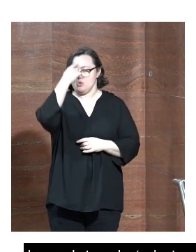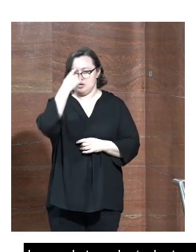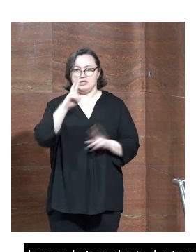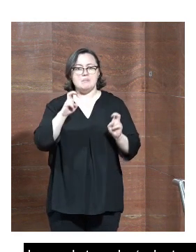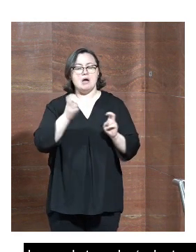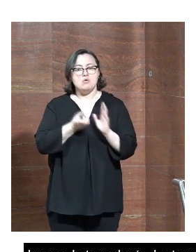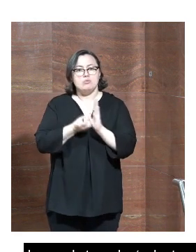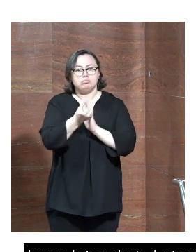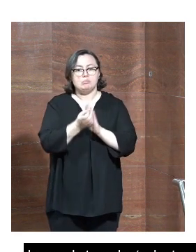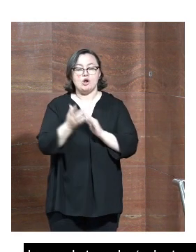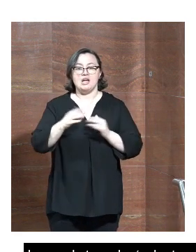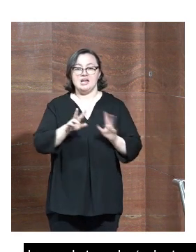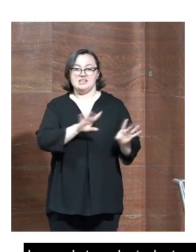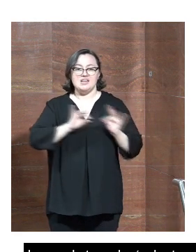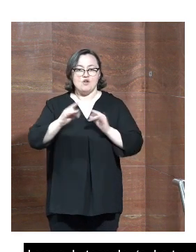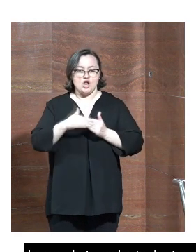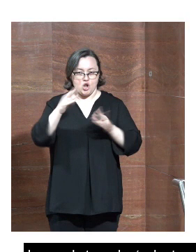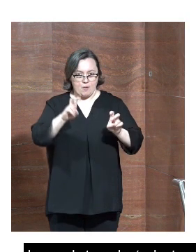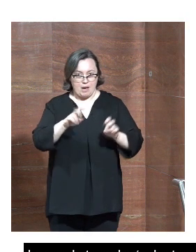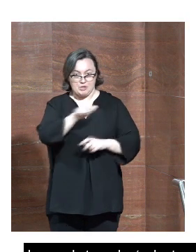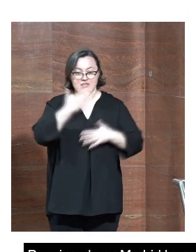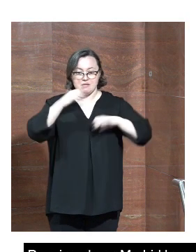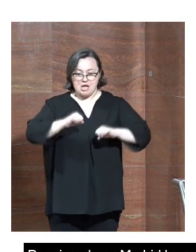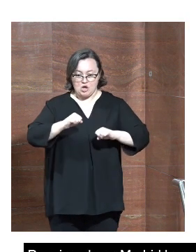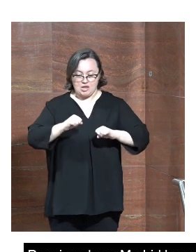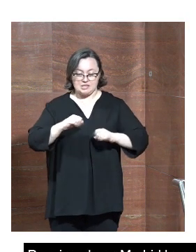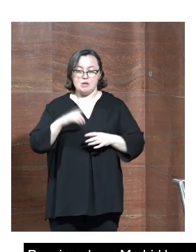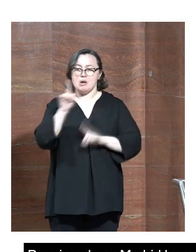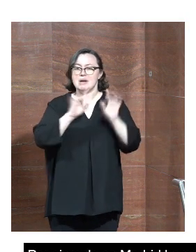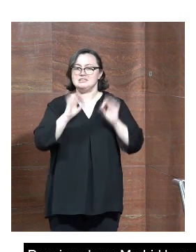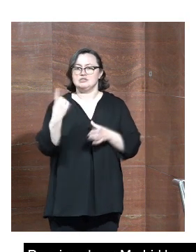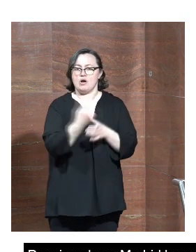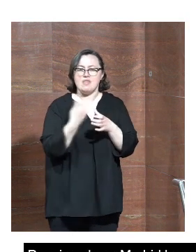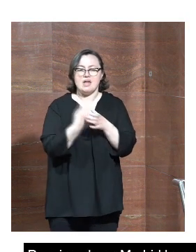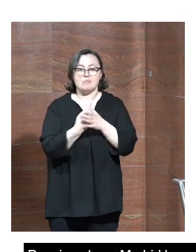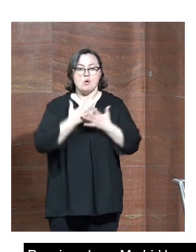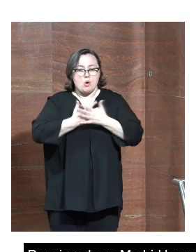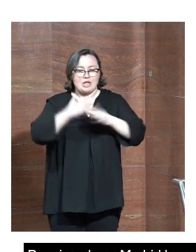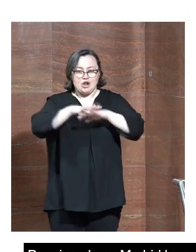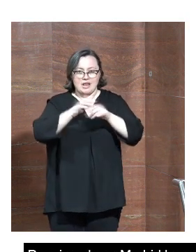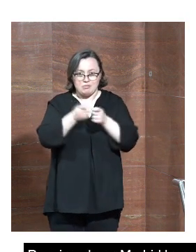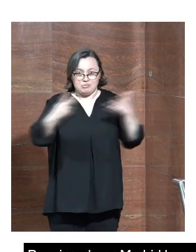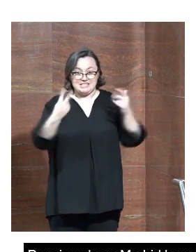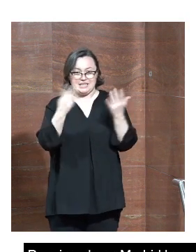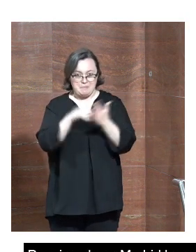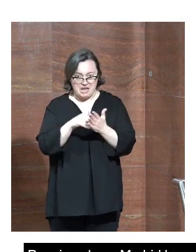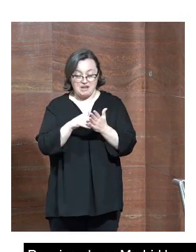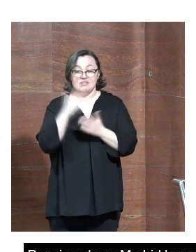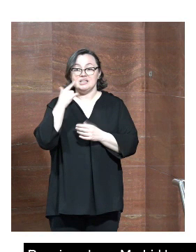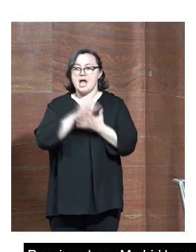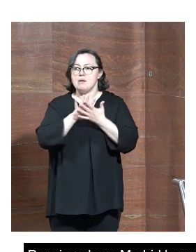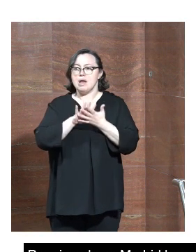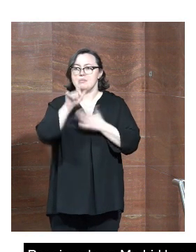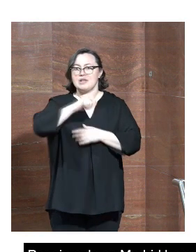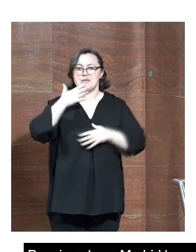tema de Tiflo Innova. A los mayores con problemas de soledad con la red de voluntarios de Madrid, que son 17.000. En Madrid viven más de